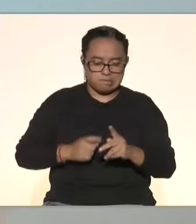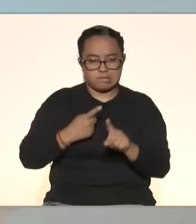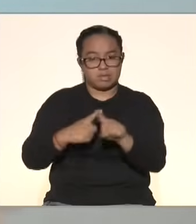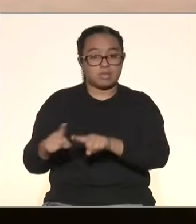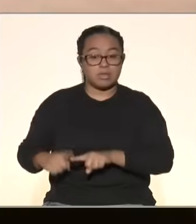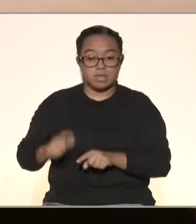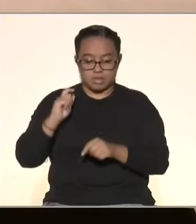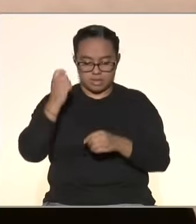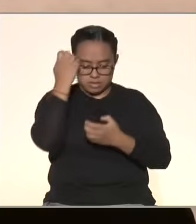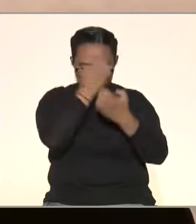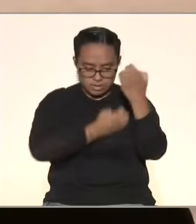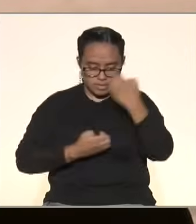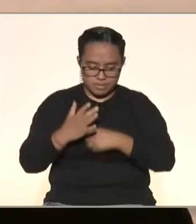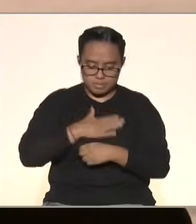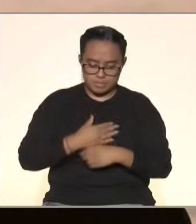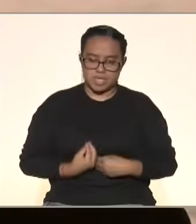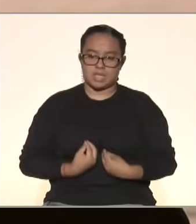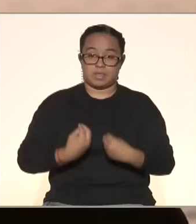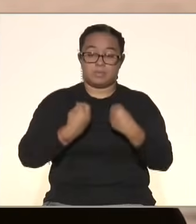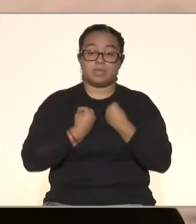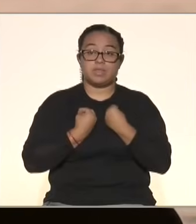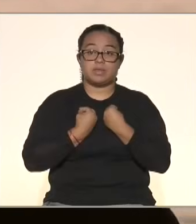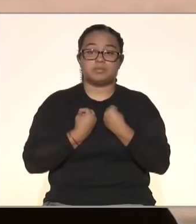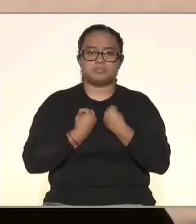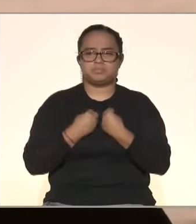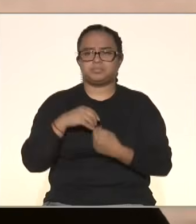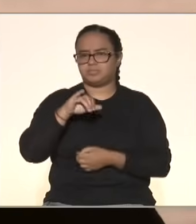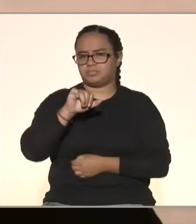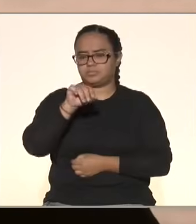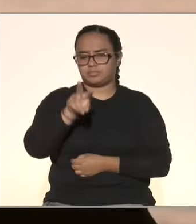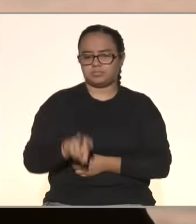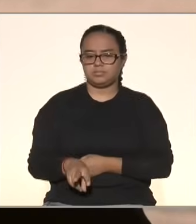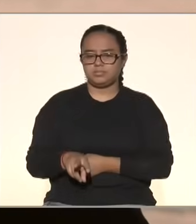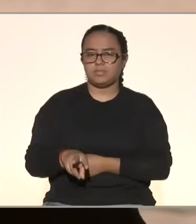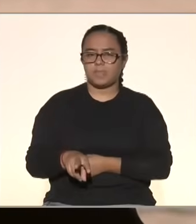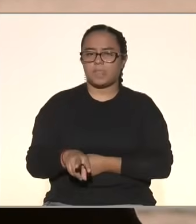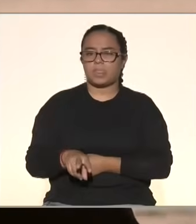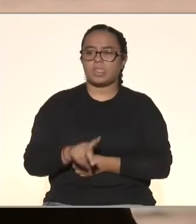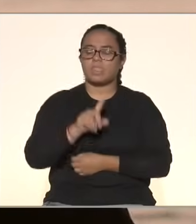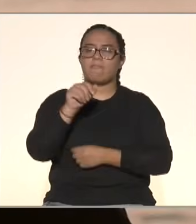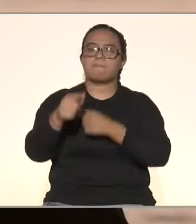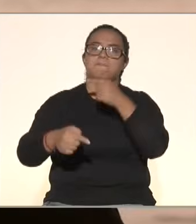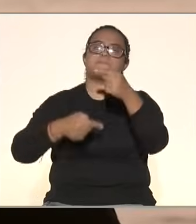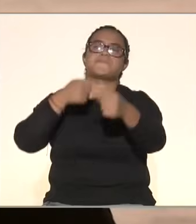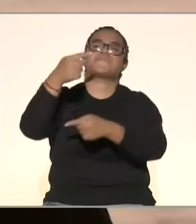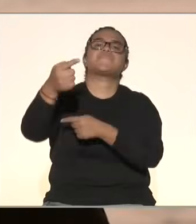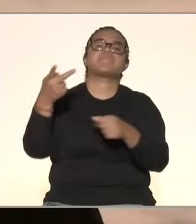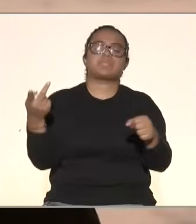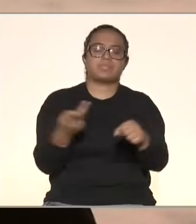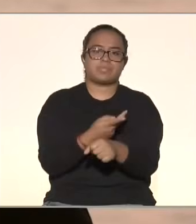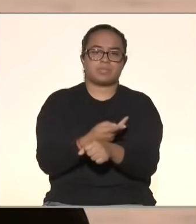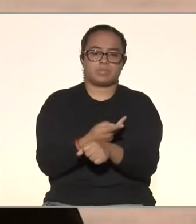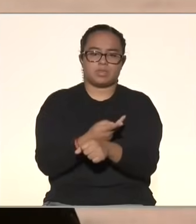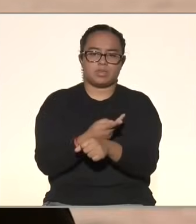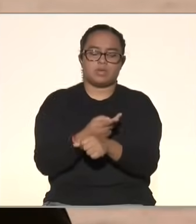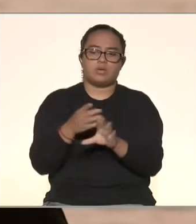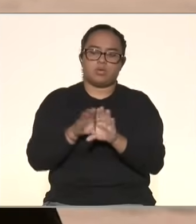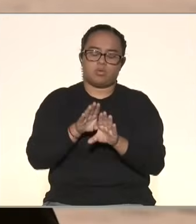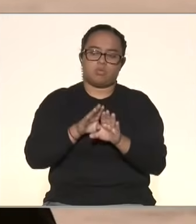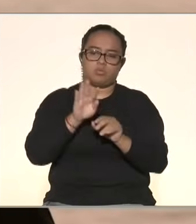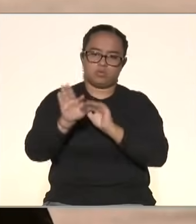decir, una evaluación de nuestra propia vida, lo cual efectivamente termina repercutiendo en nuestros